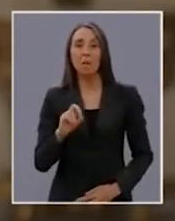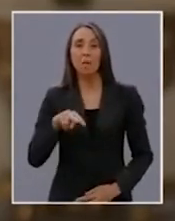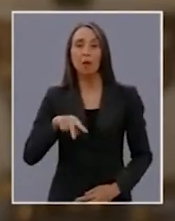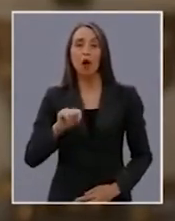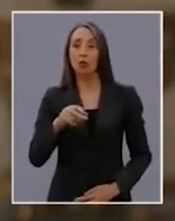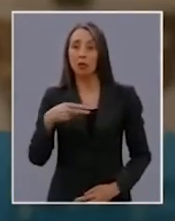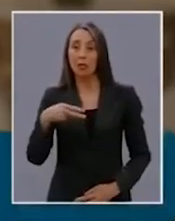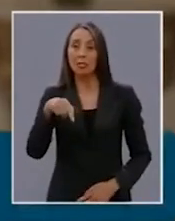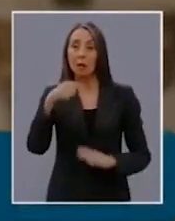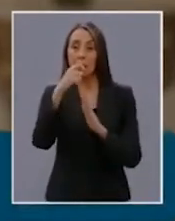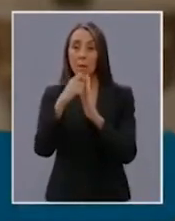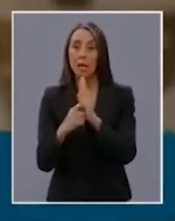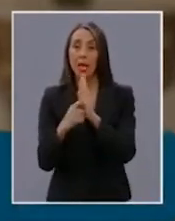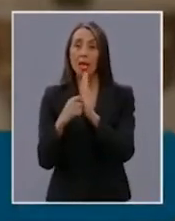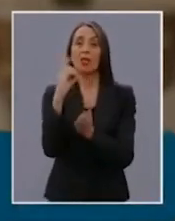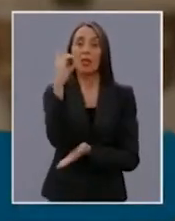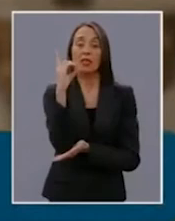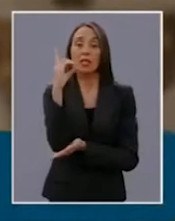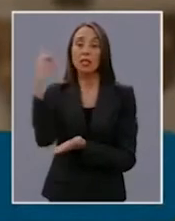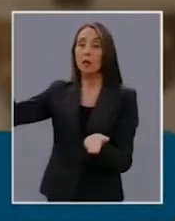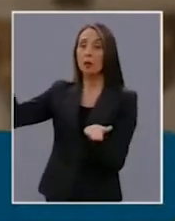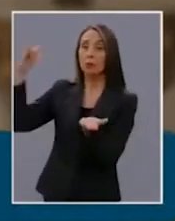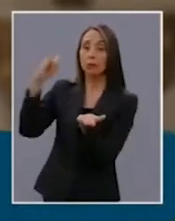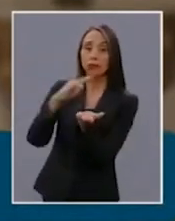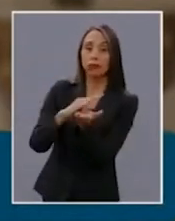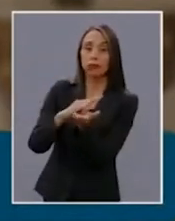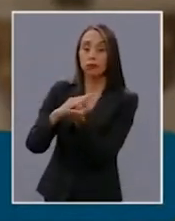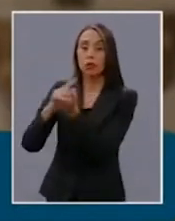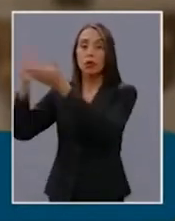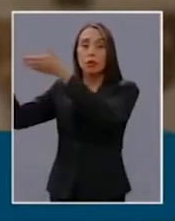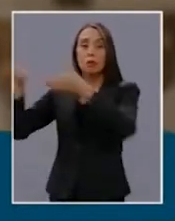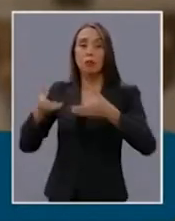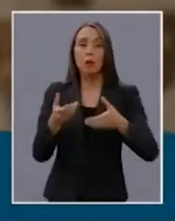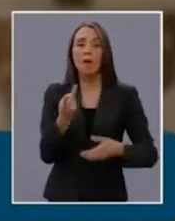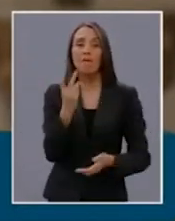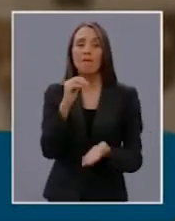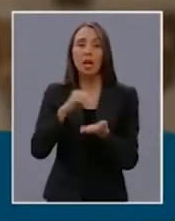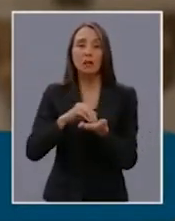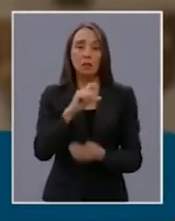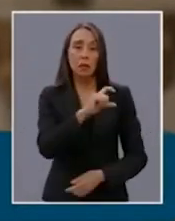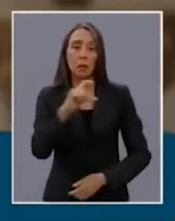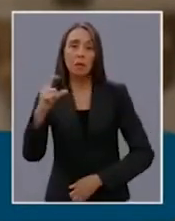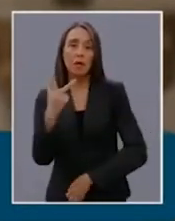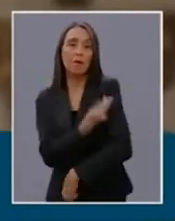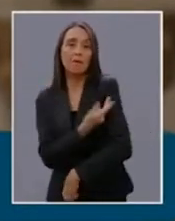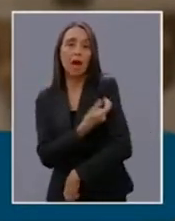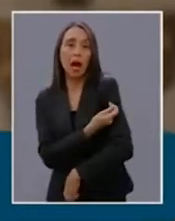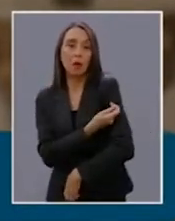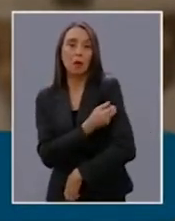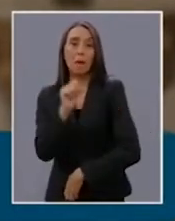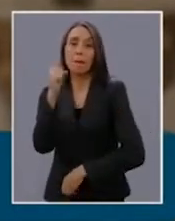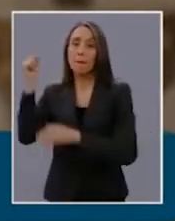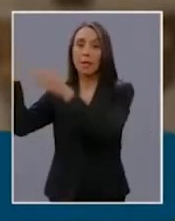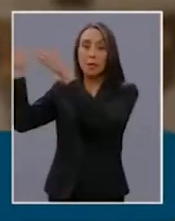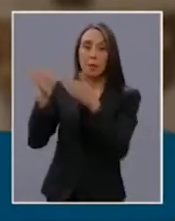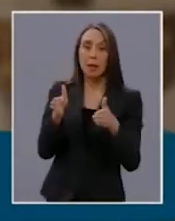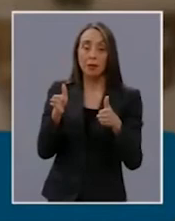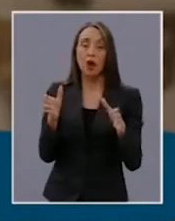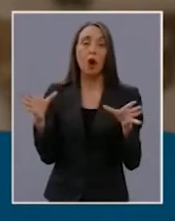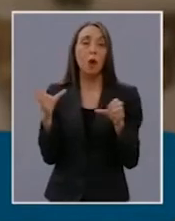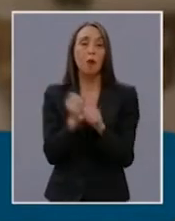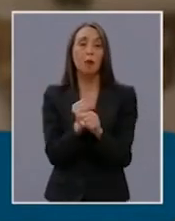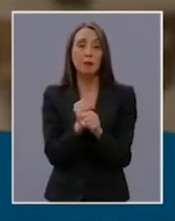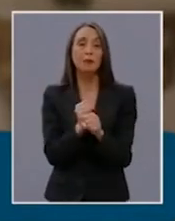diciembre aterrizará en Chile el avión con las primeras 20.000 dosis de vacuna, lo que nos permitirá empezar a vacunar de